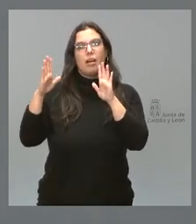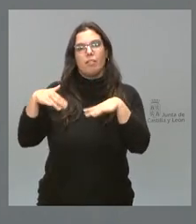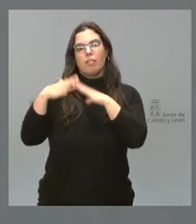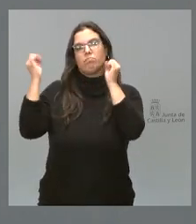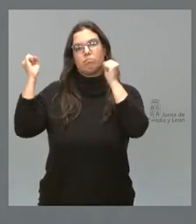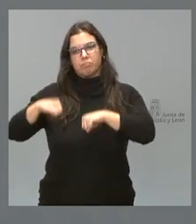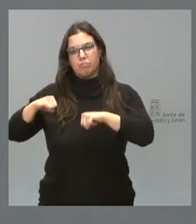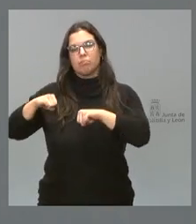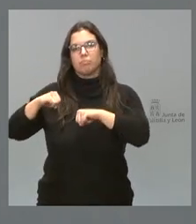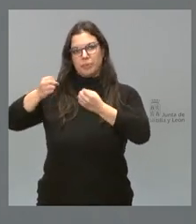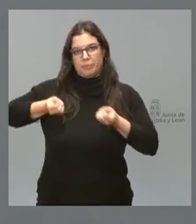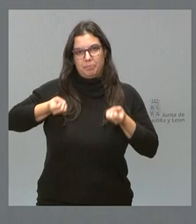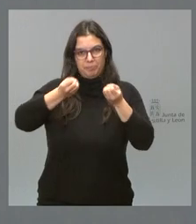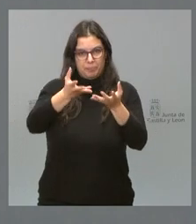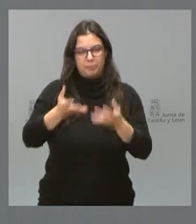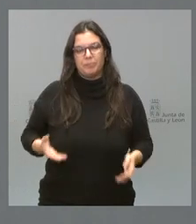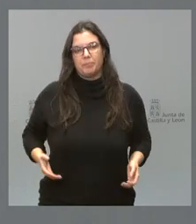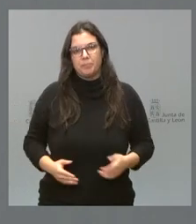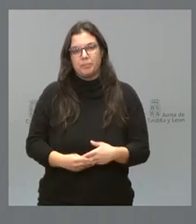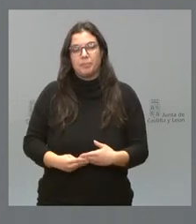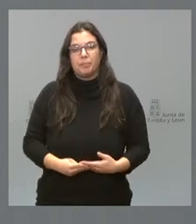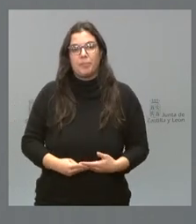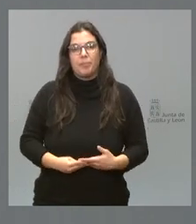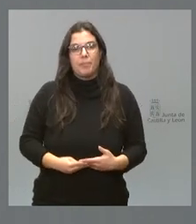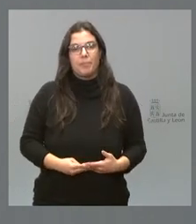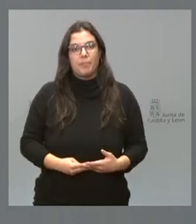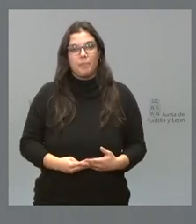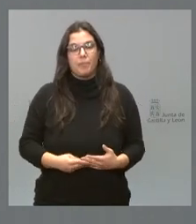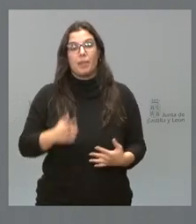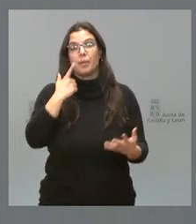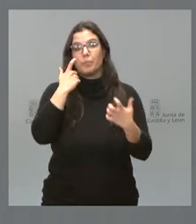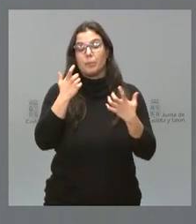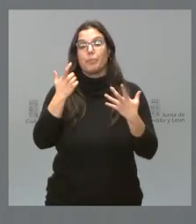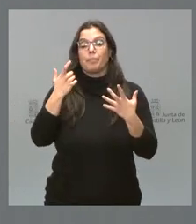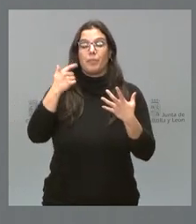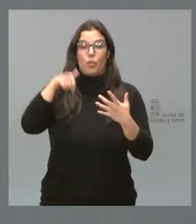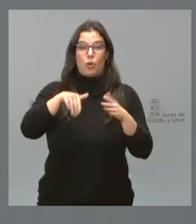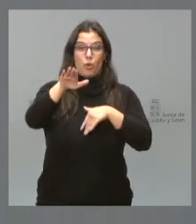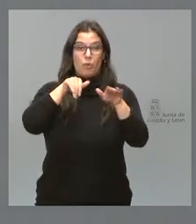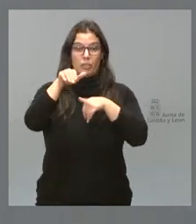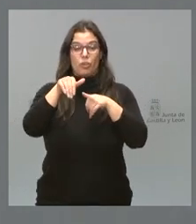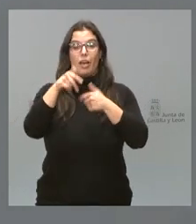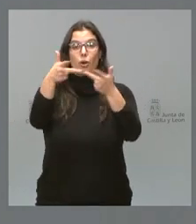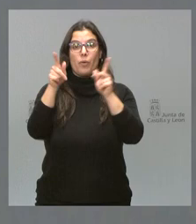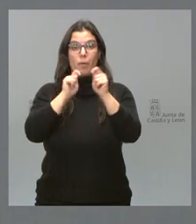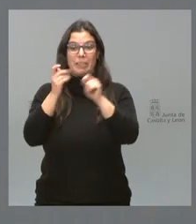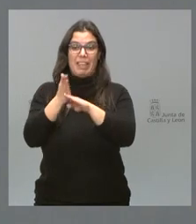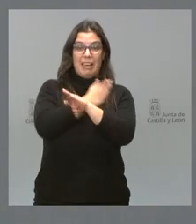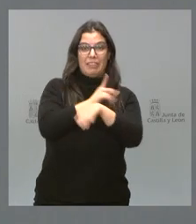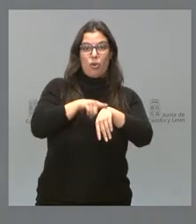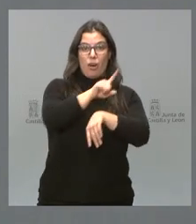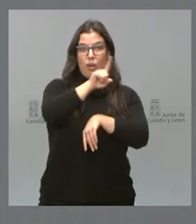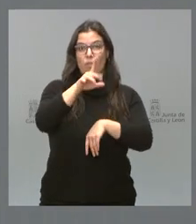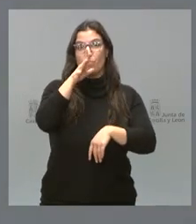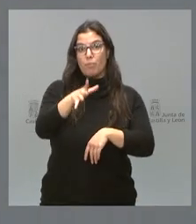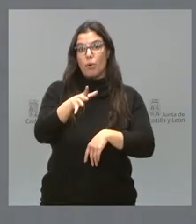en el consejo de gobierno significarle que hemos cambiado la hora de convocatoria a las 11 porque en función del orden